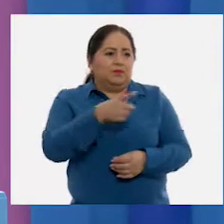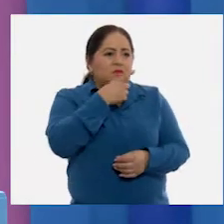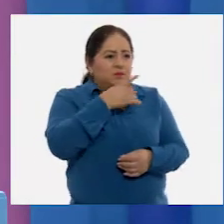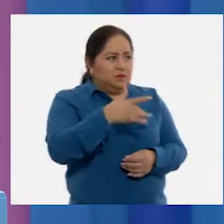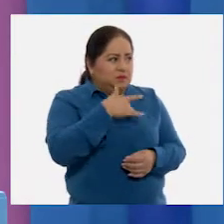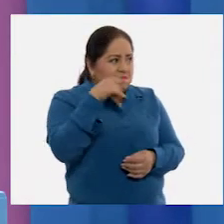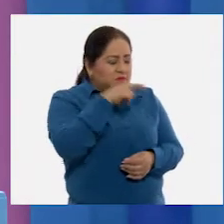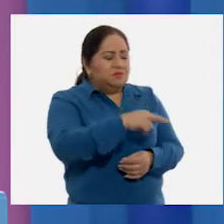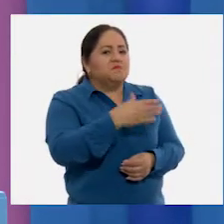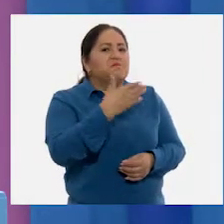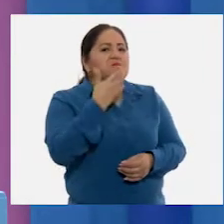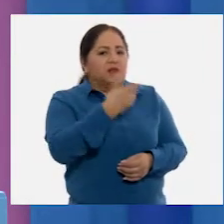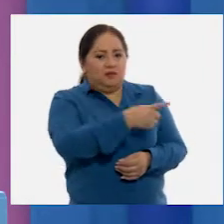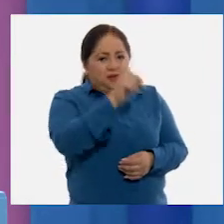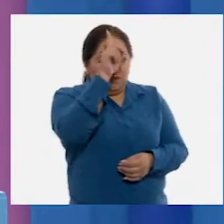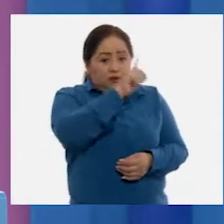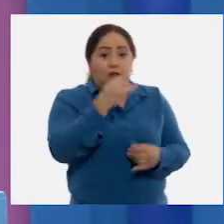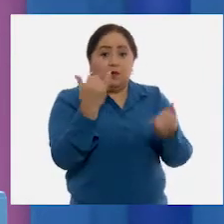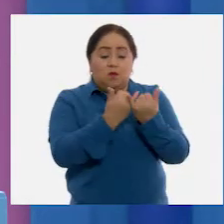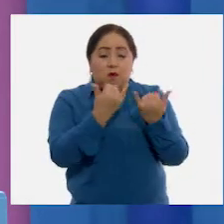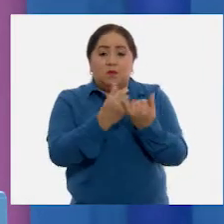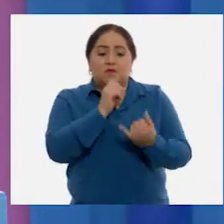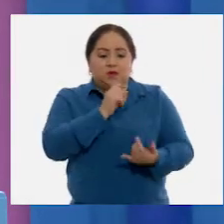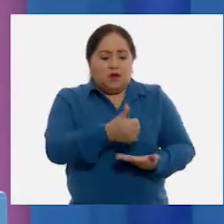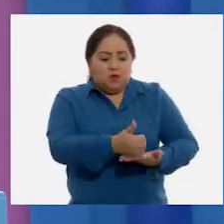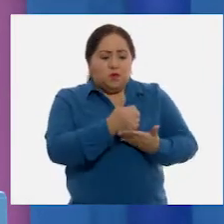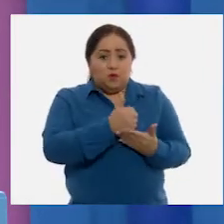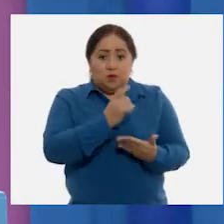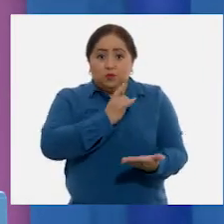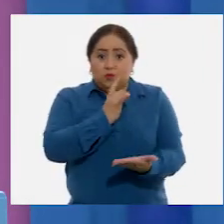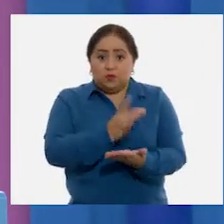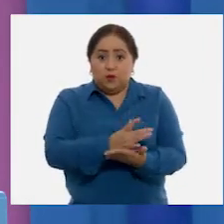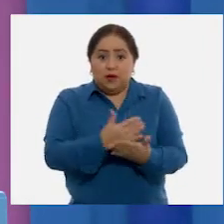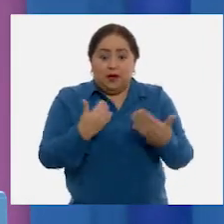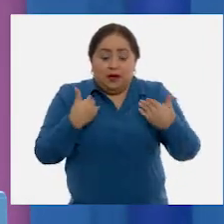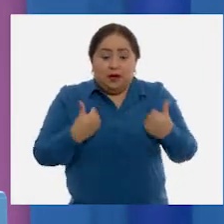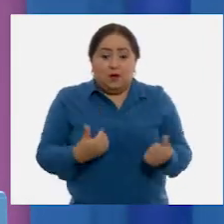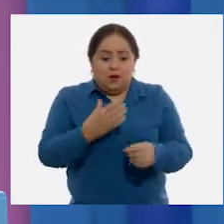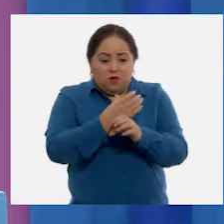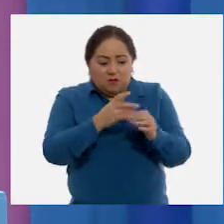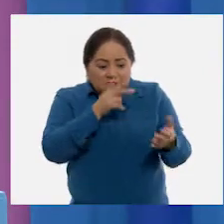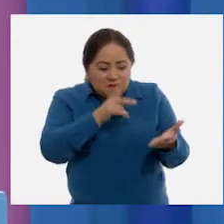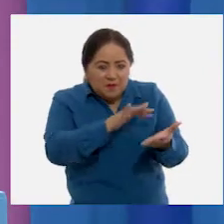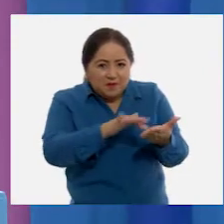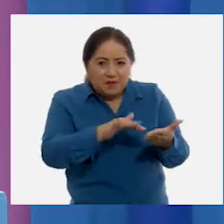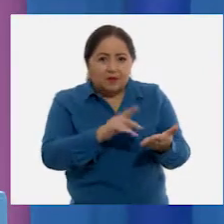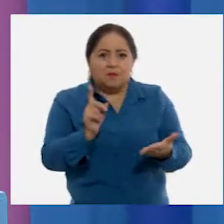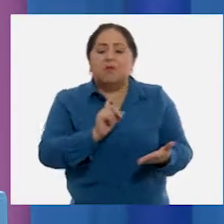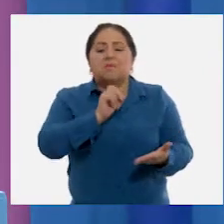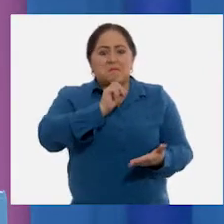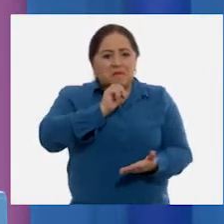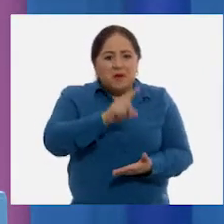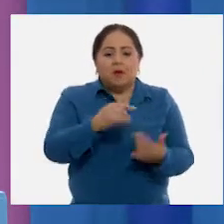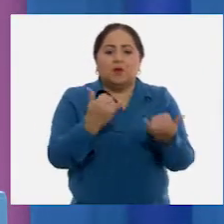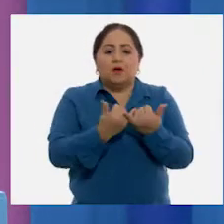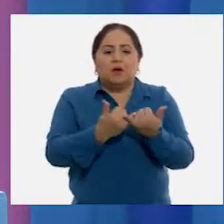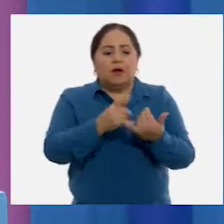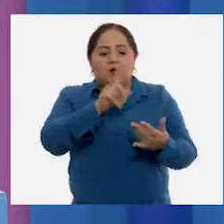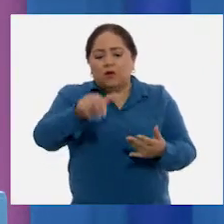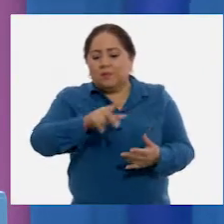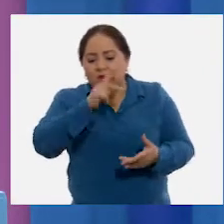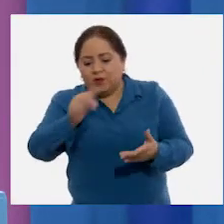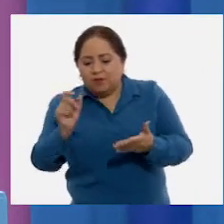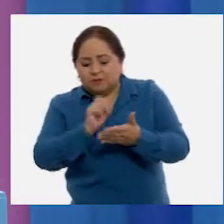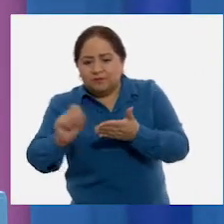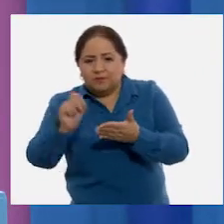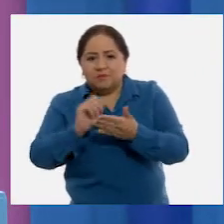parece un excelente consejo. Esto también nos ayudará no solo a comprender mejor los textos que vamos leyendo, sino a redactar de